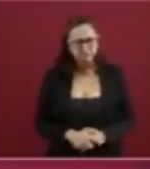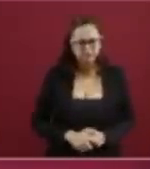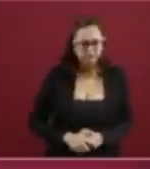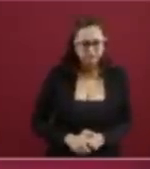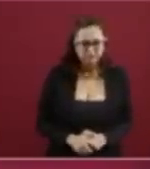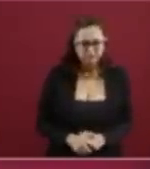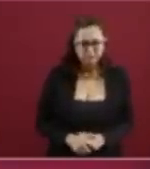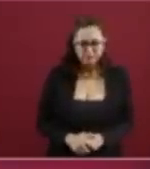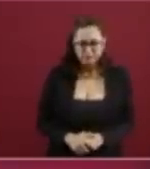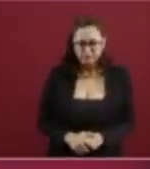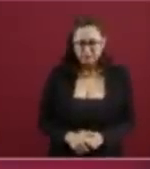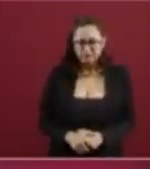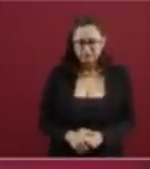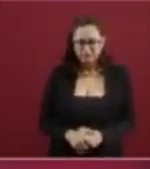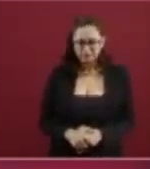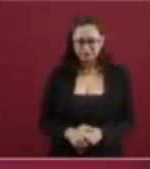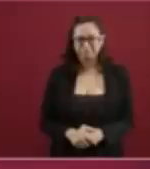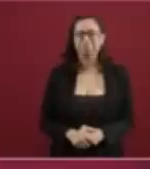hay que